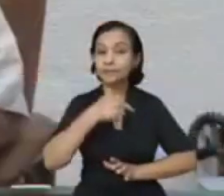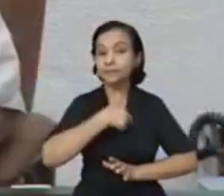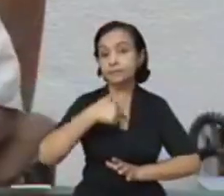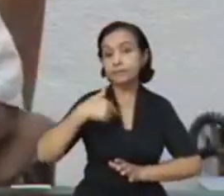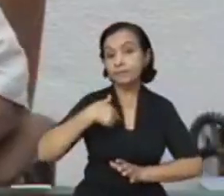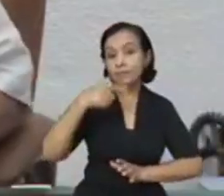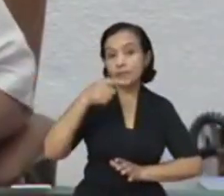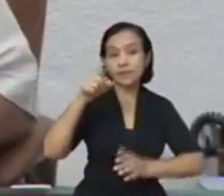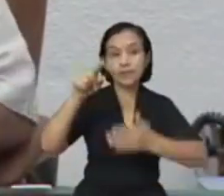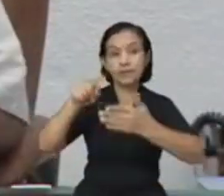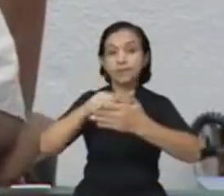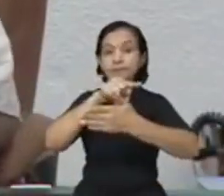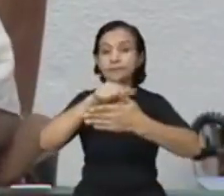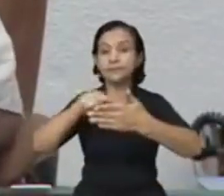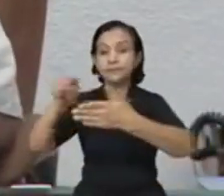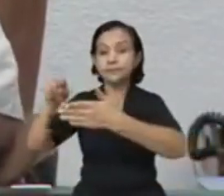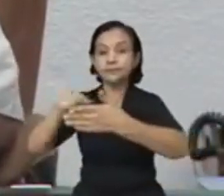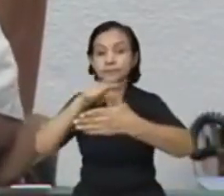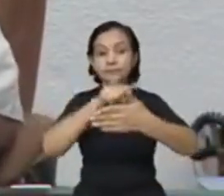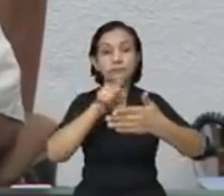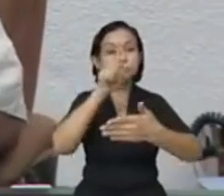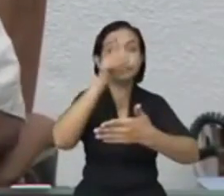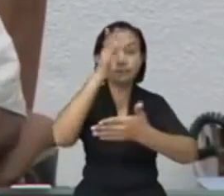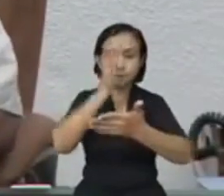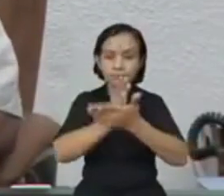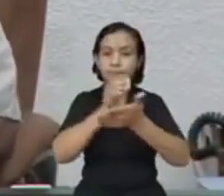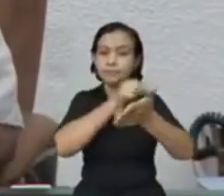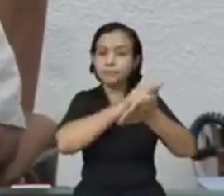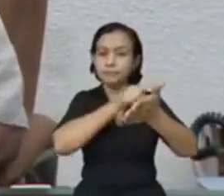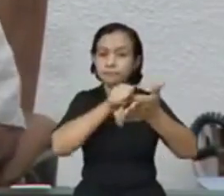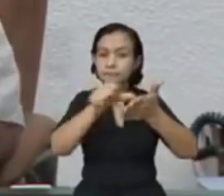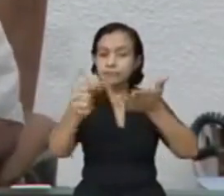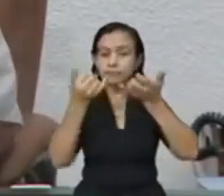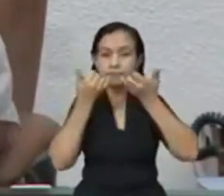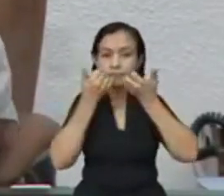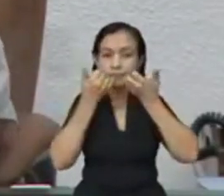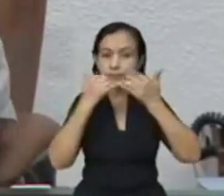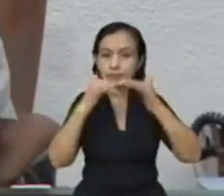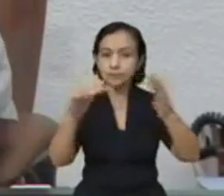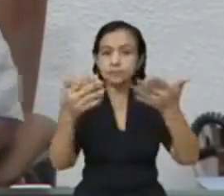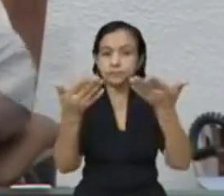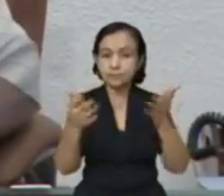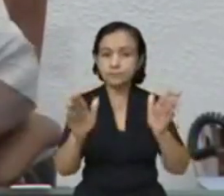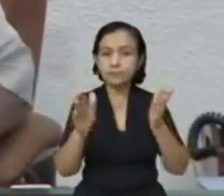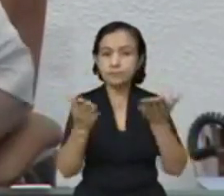Procederemos a la votación correspondiente una vez conocida la carta de